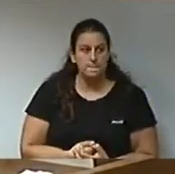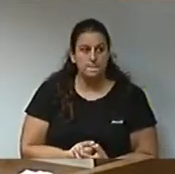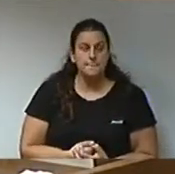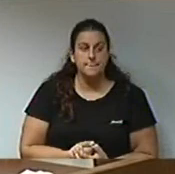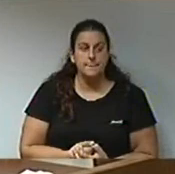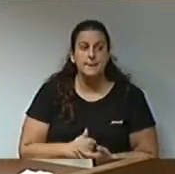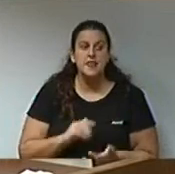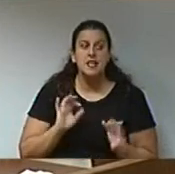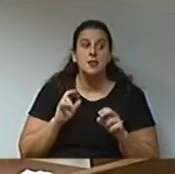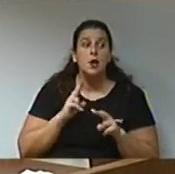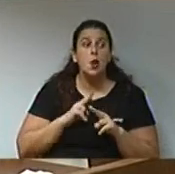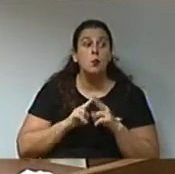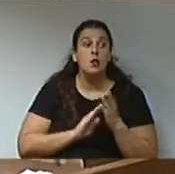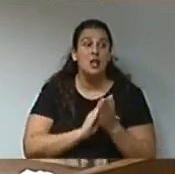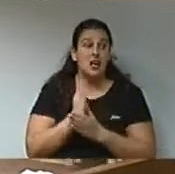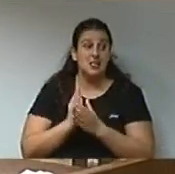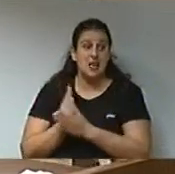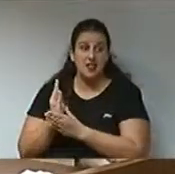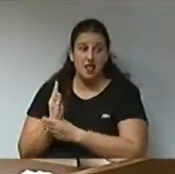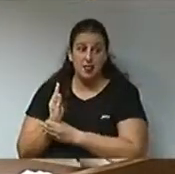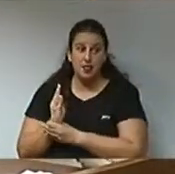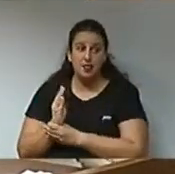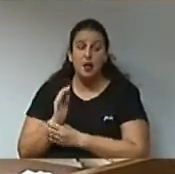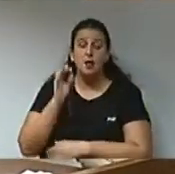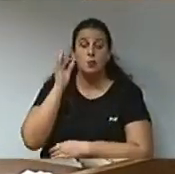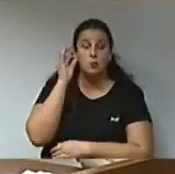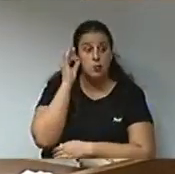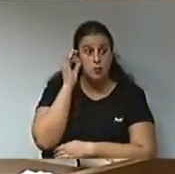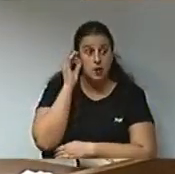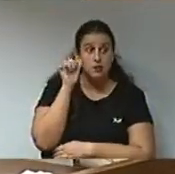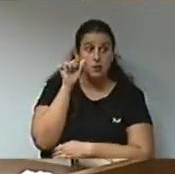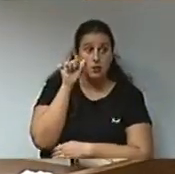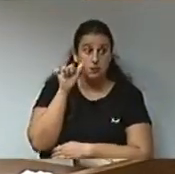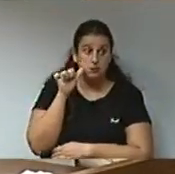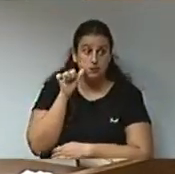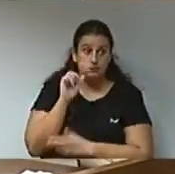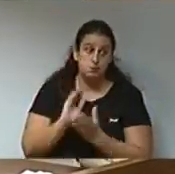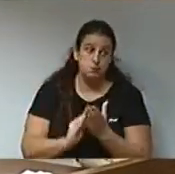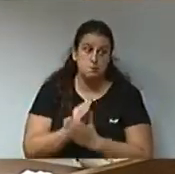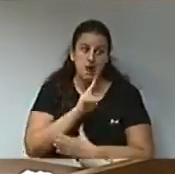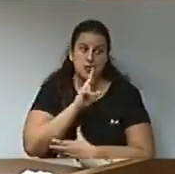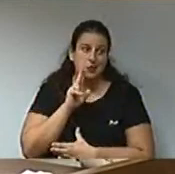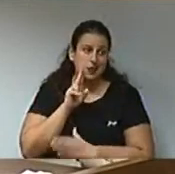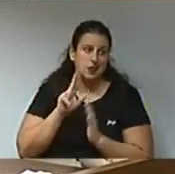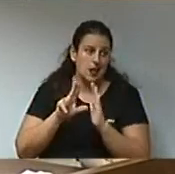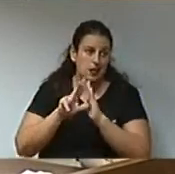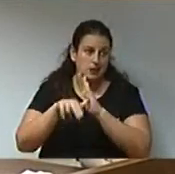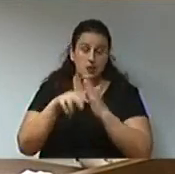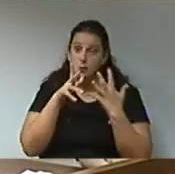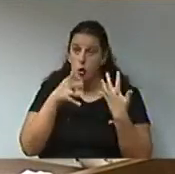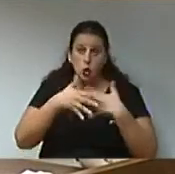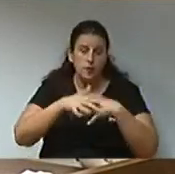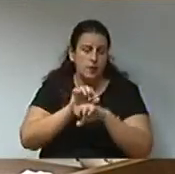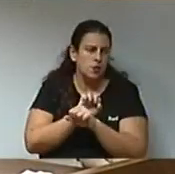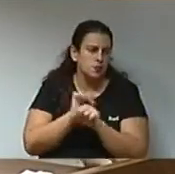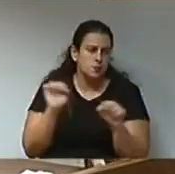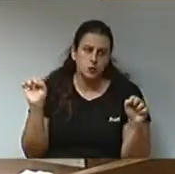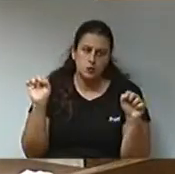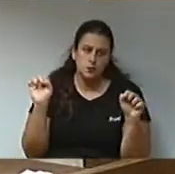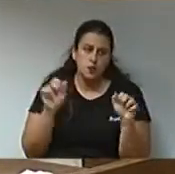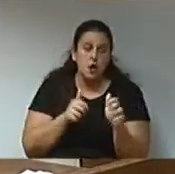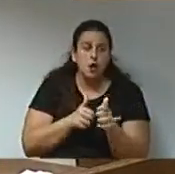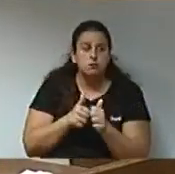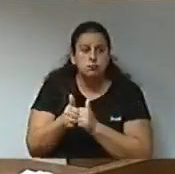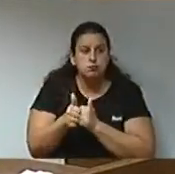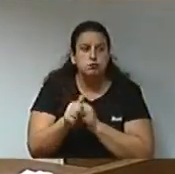En cuanto a las políticas de natalidad, mire, las mujeres retrasan su maternidad, entre otras cosas, porque la conciliación es imposible.